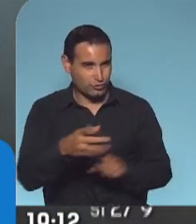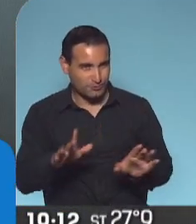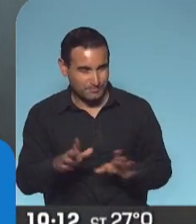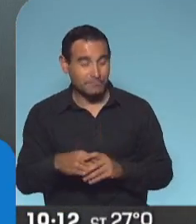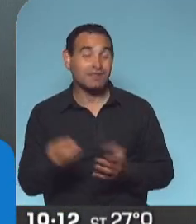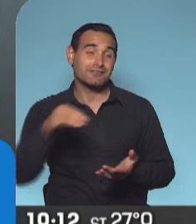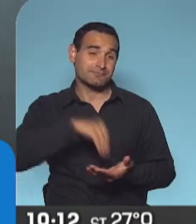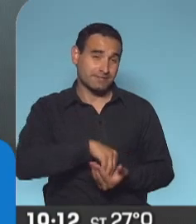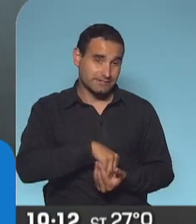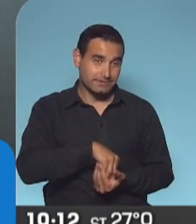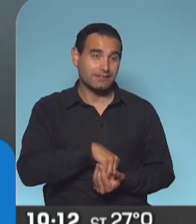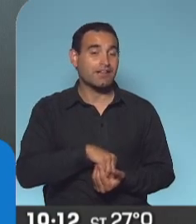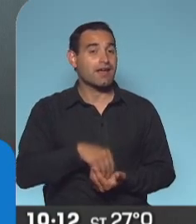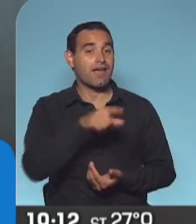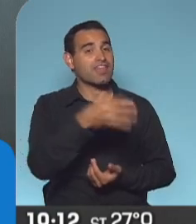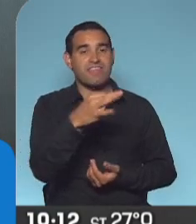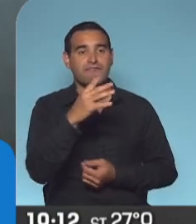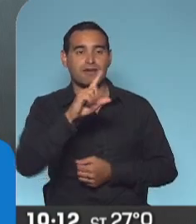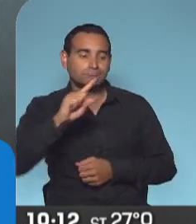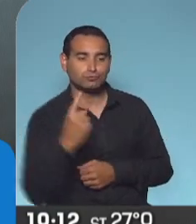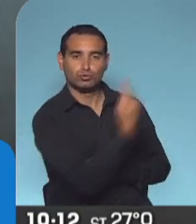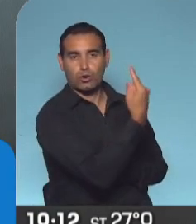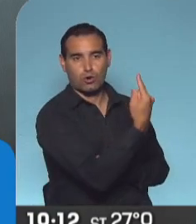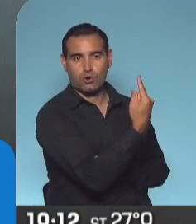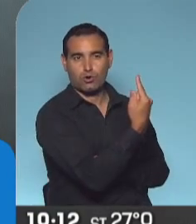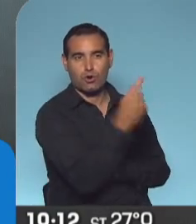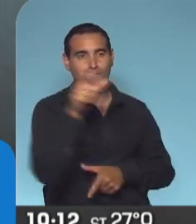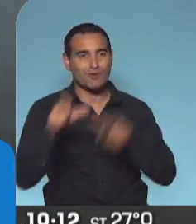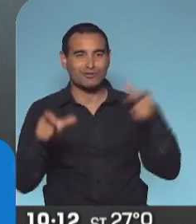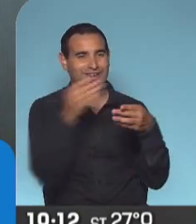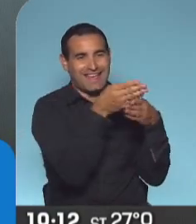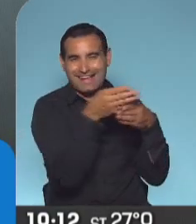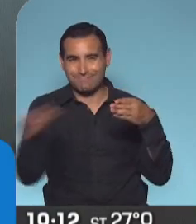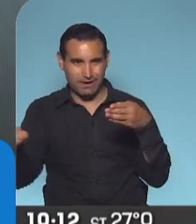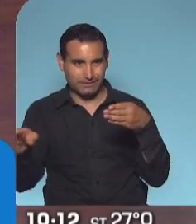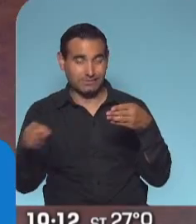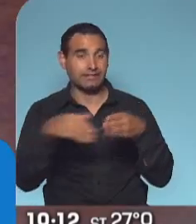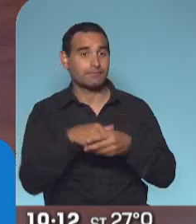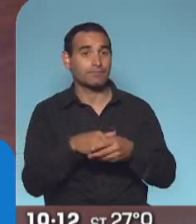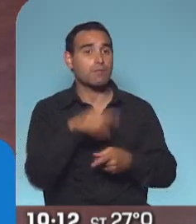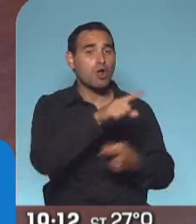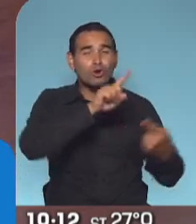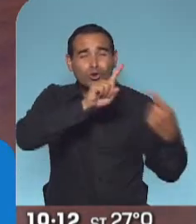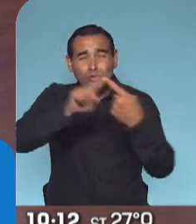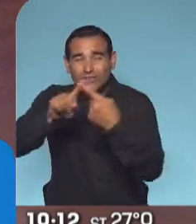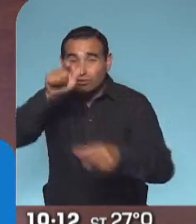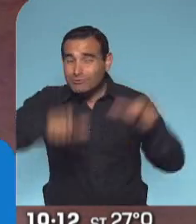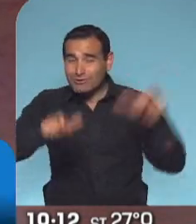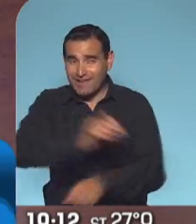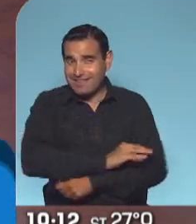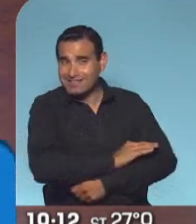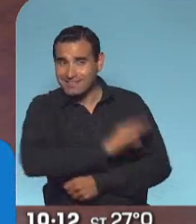mientras tanto va a estar aislado de forma respiratoria. No va a estar en contacto con otras